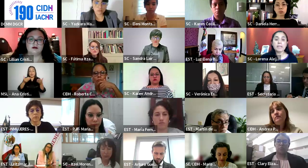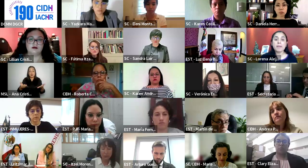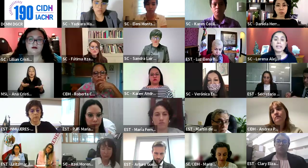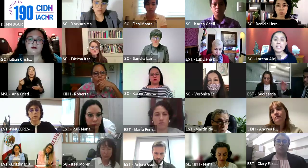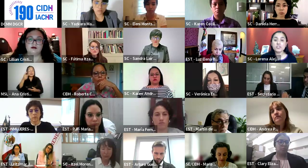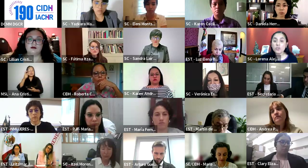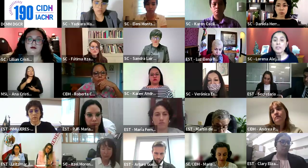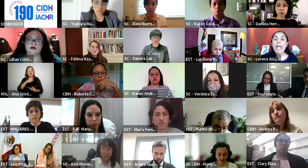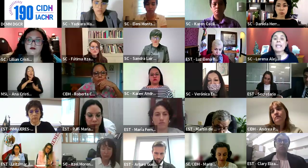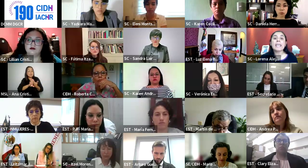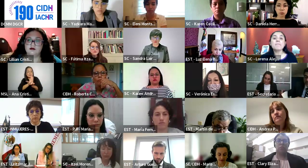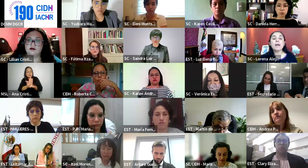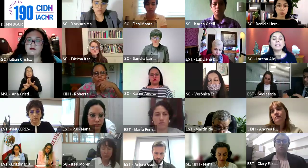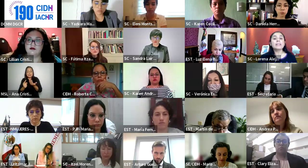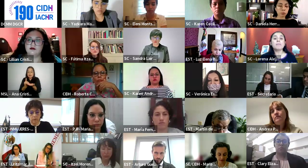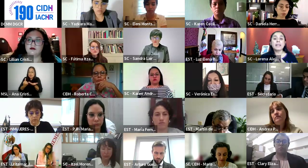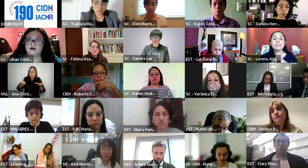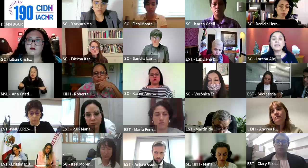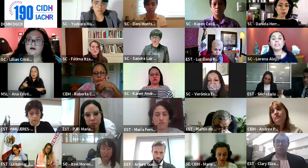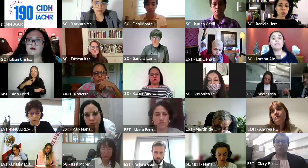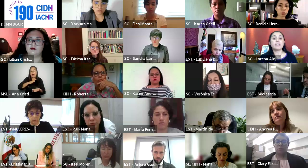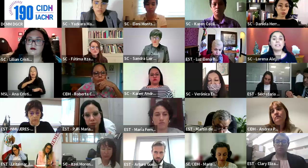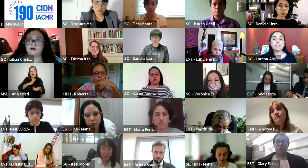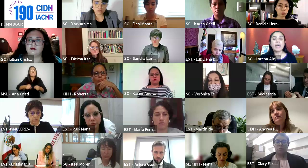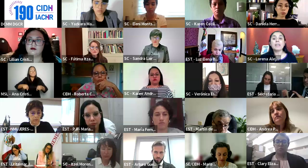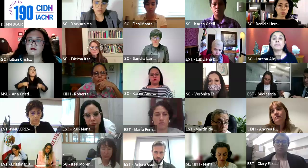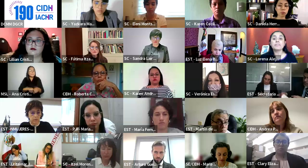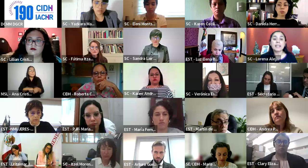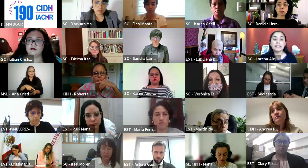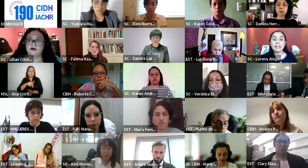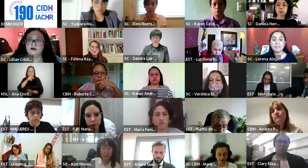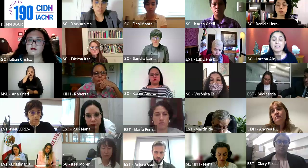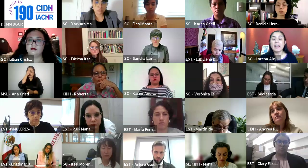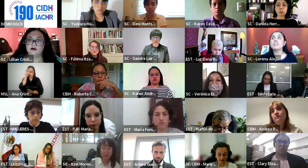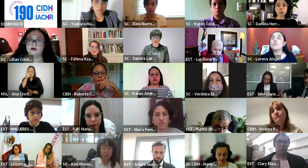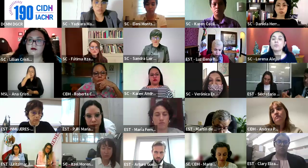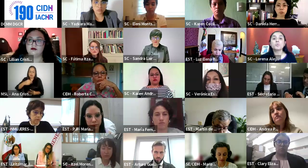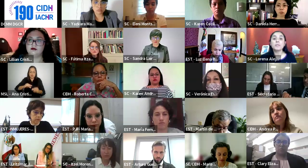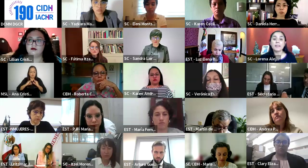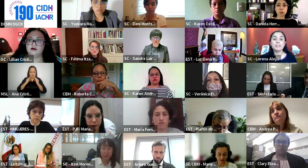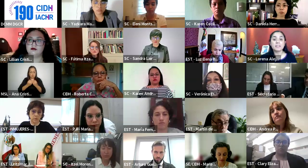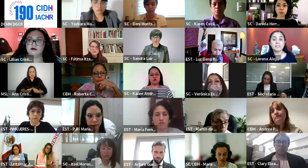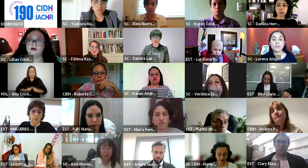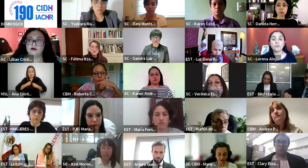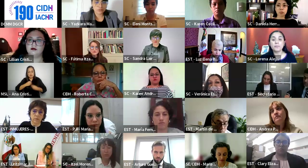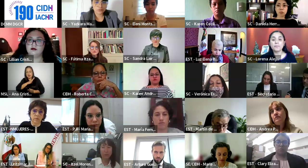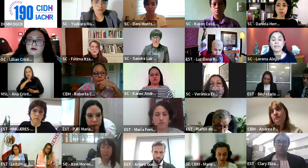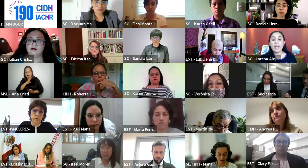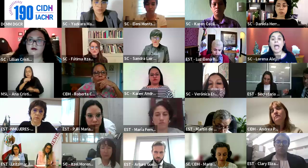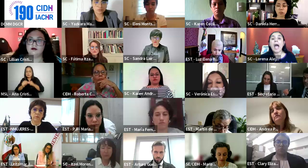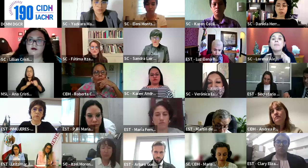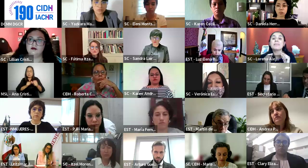exclusión y marginación que impacta de manera significativa en nuestra calidad de vida y oportunidades de